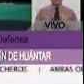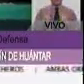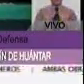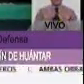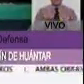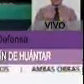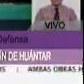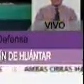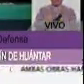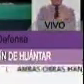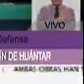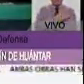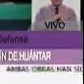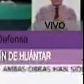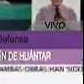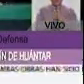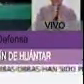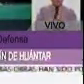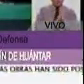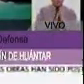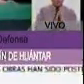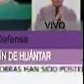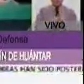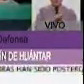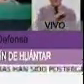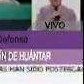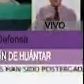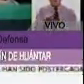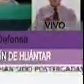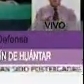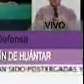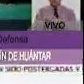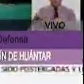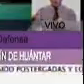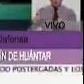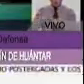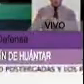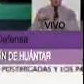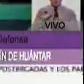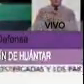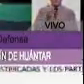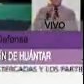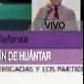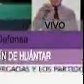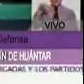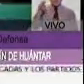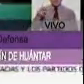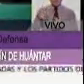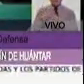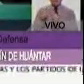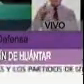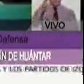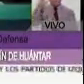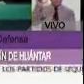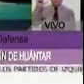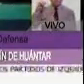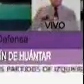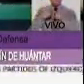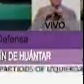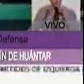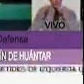que pretendían falsamente acusar a los comandos de Chavín de Huántar. Por esa